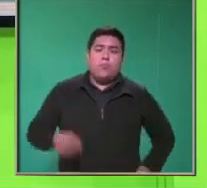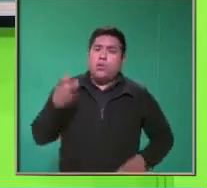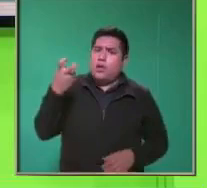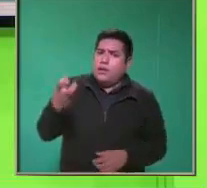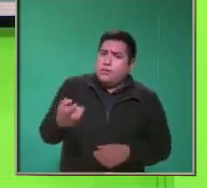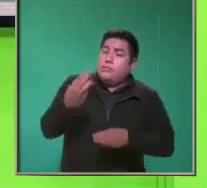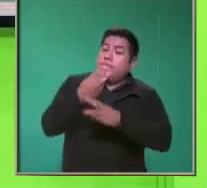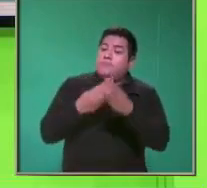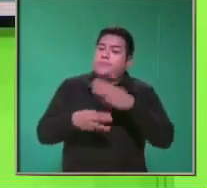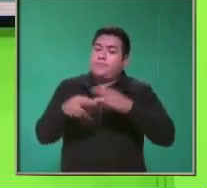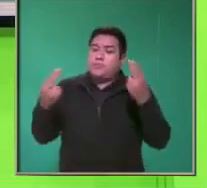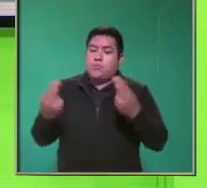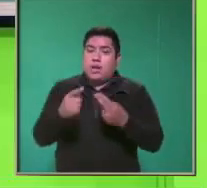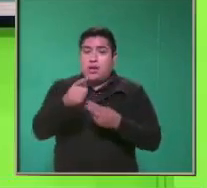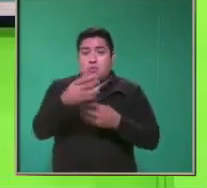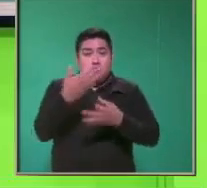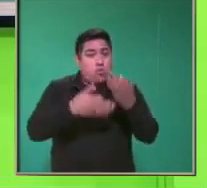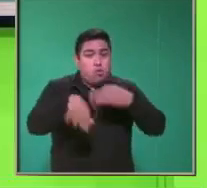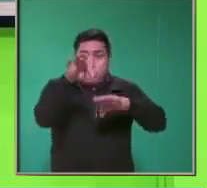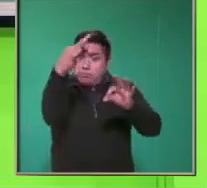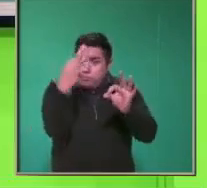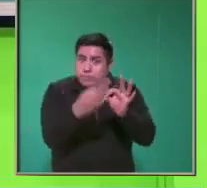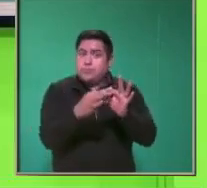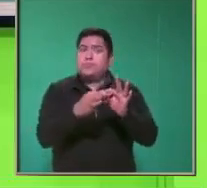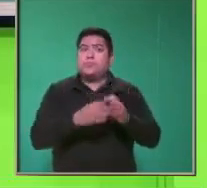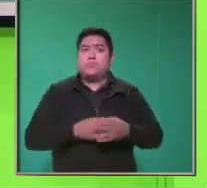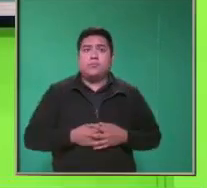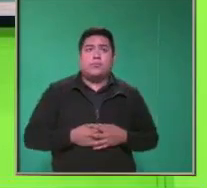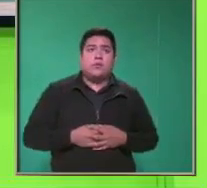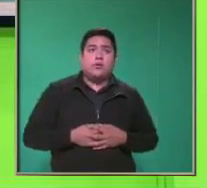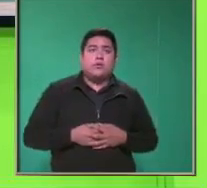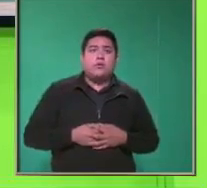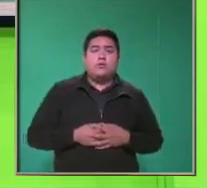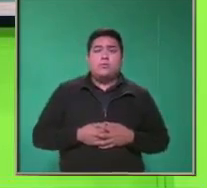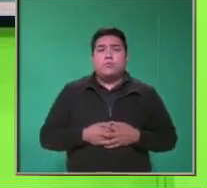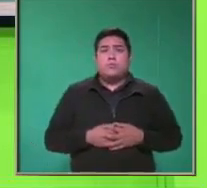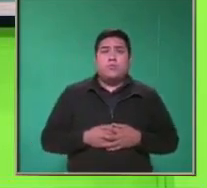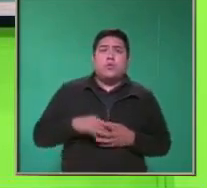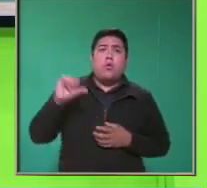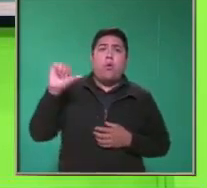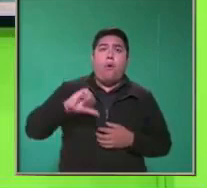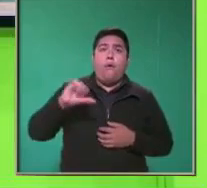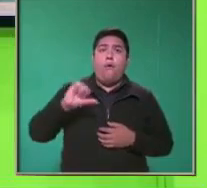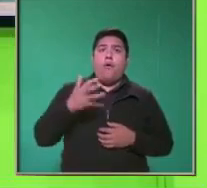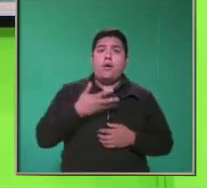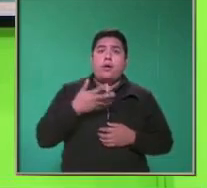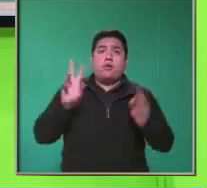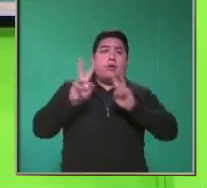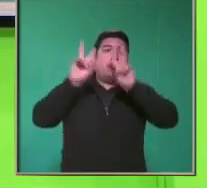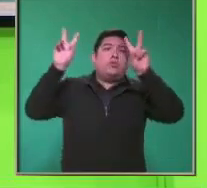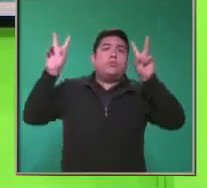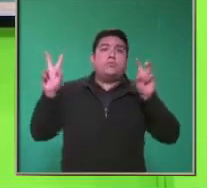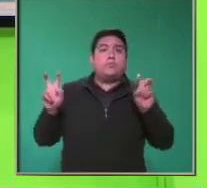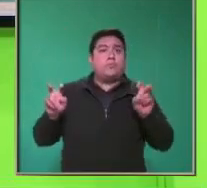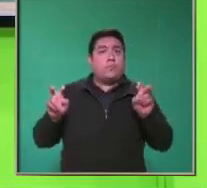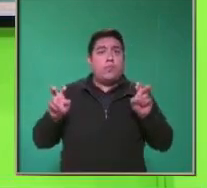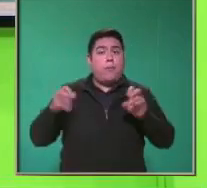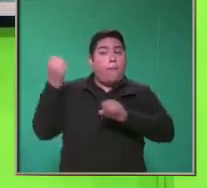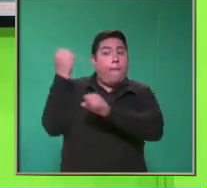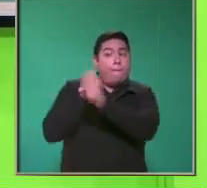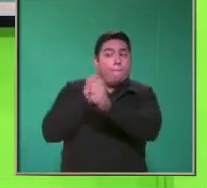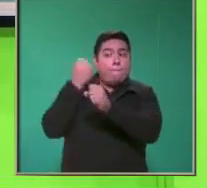que no te falte nada al momento de tomar tus notas. El día de hoy tenemos un tema de